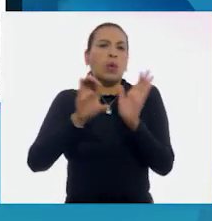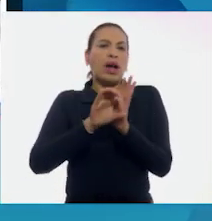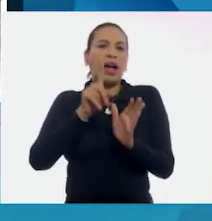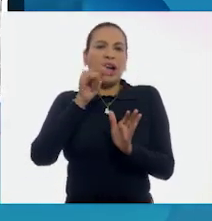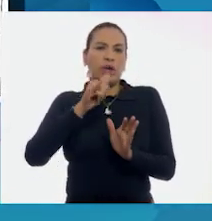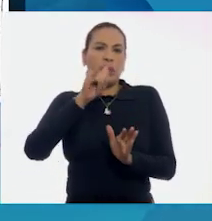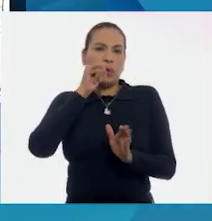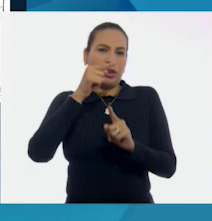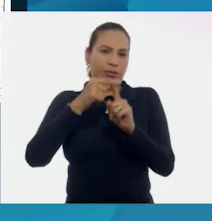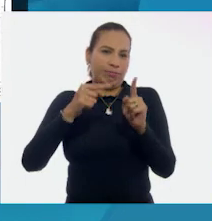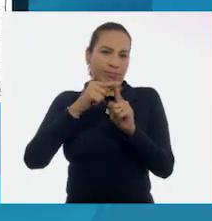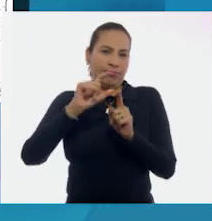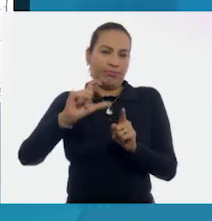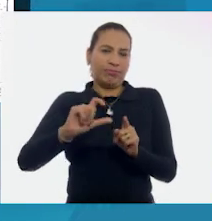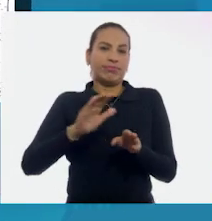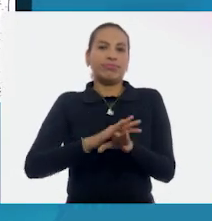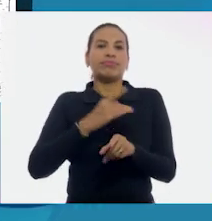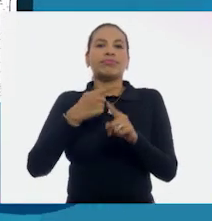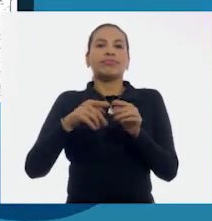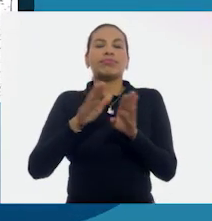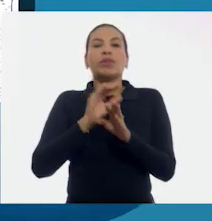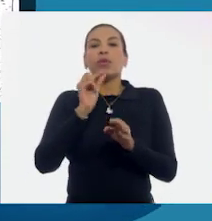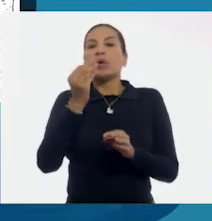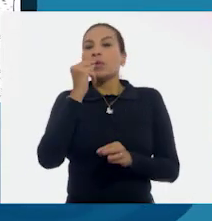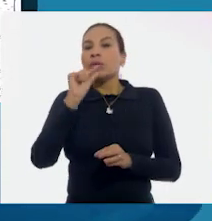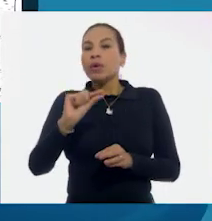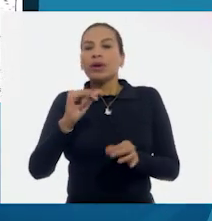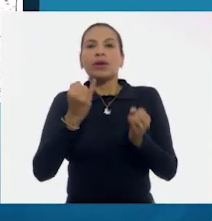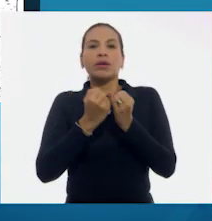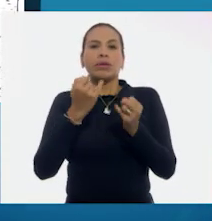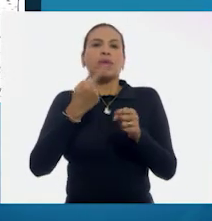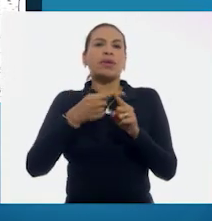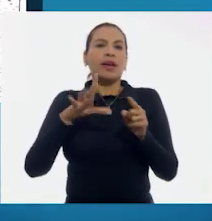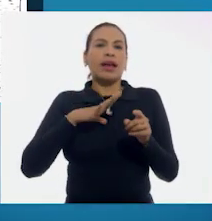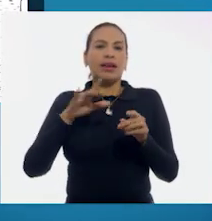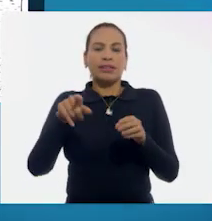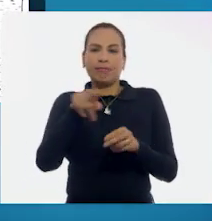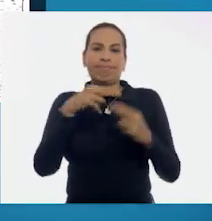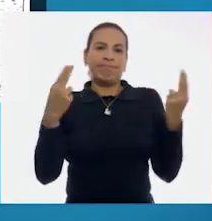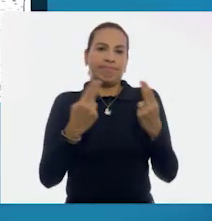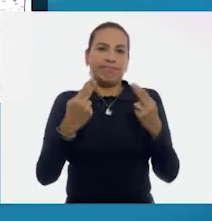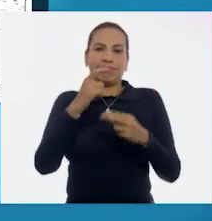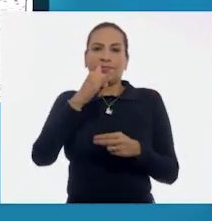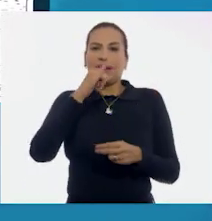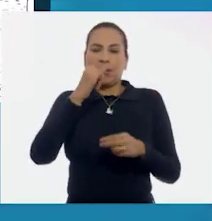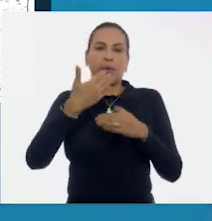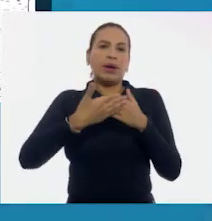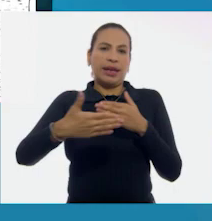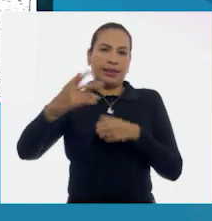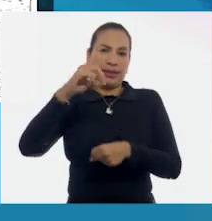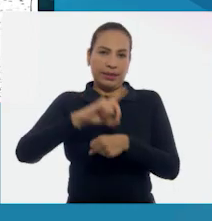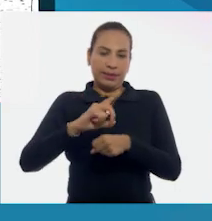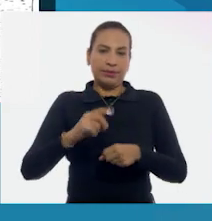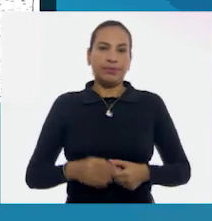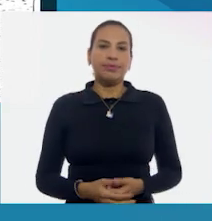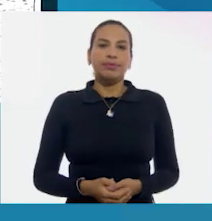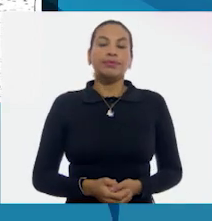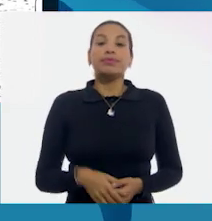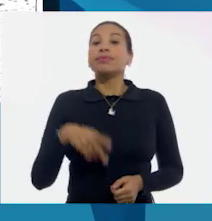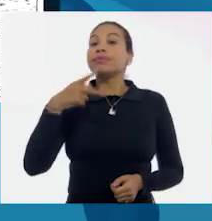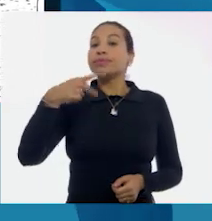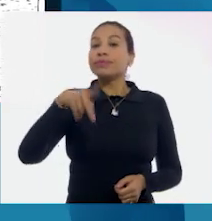agua. Una lluvia bienhechora remedia la necesidad de agua por unos días.